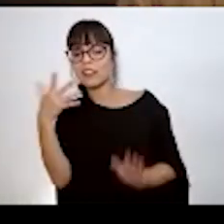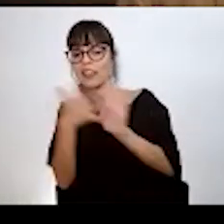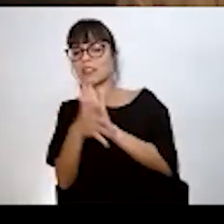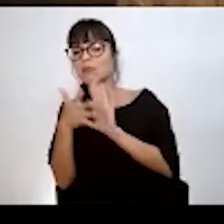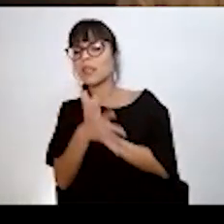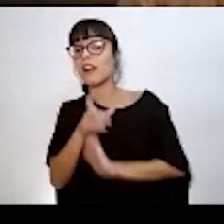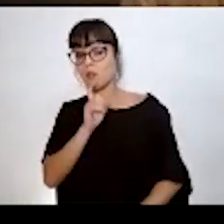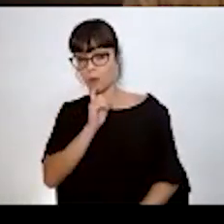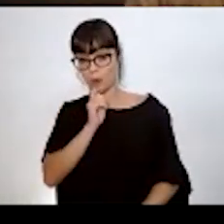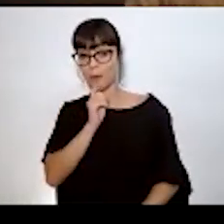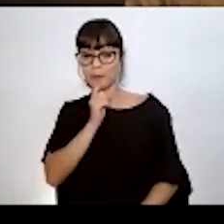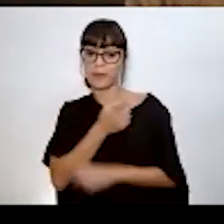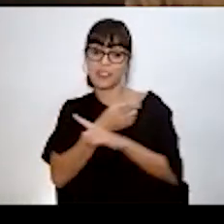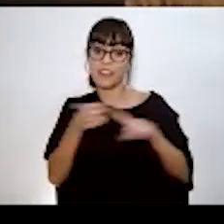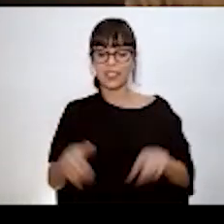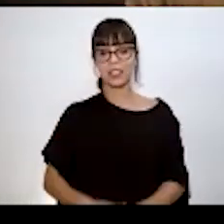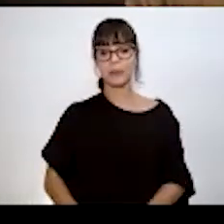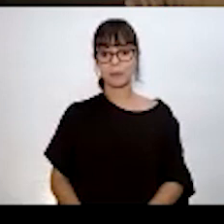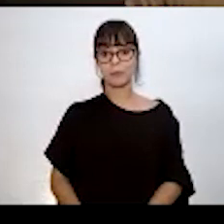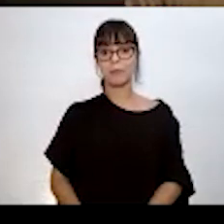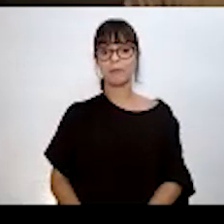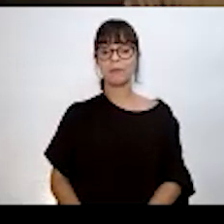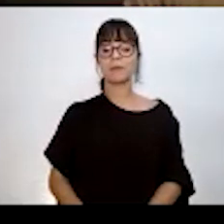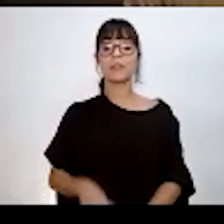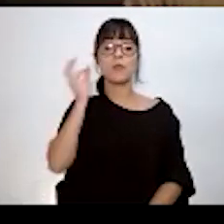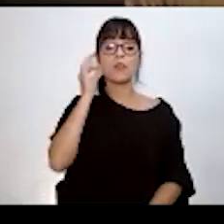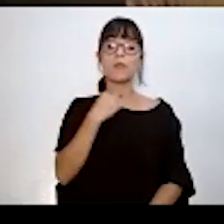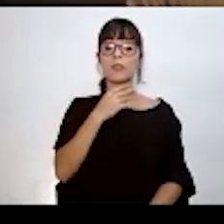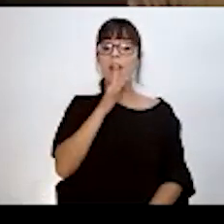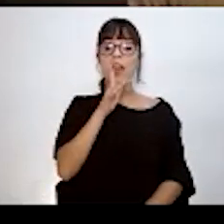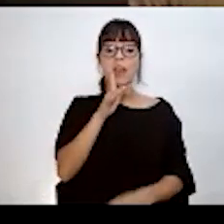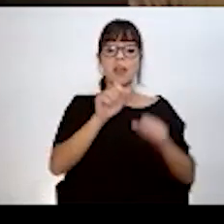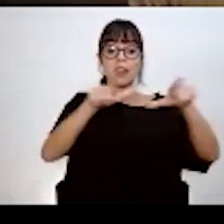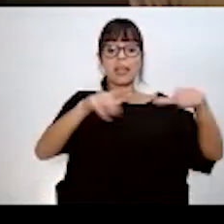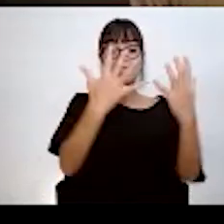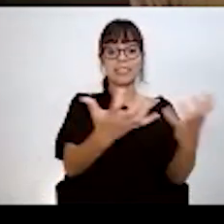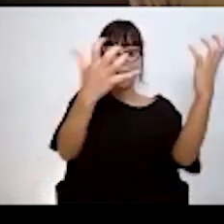que sí. Damos paso a tocar una pregunta en salas. Vale, pues